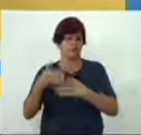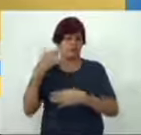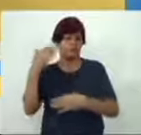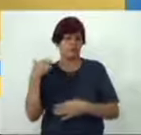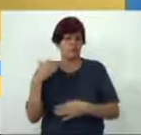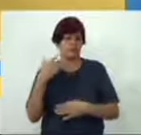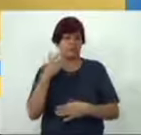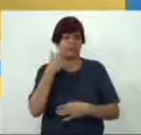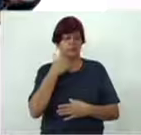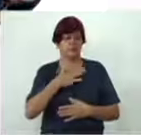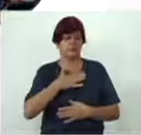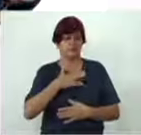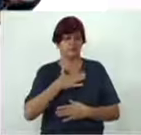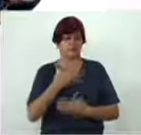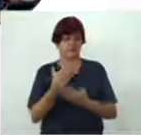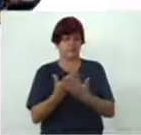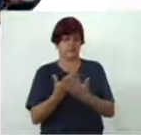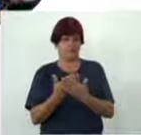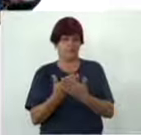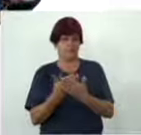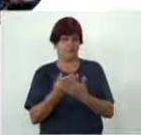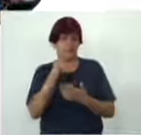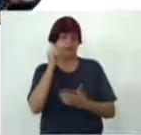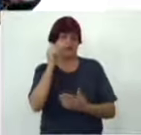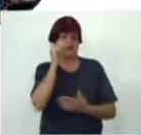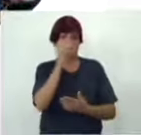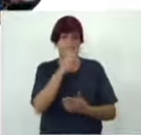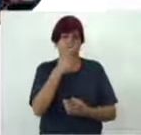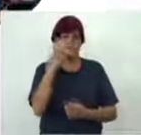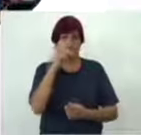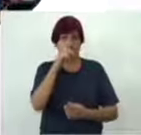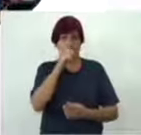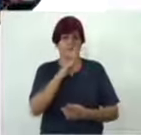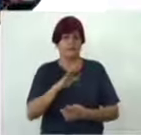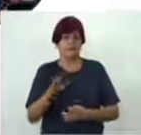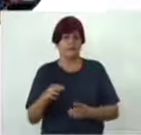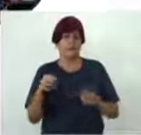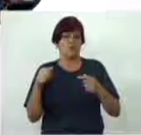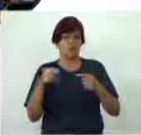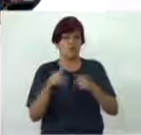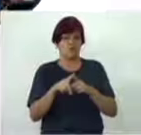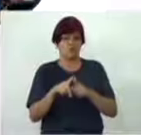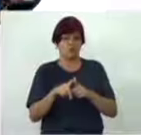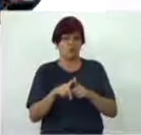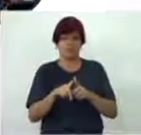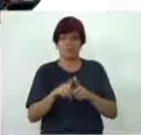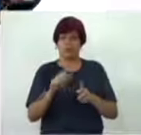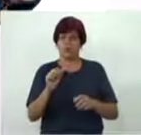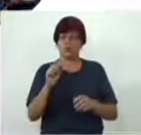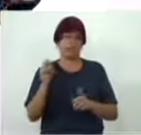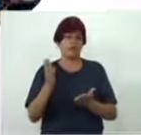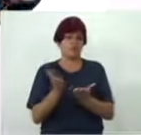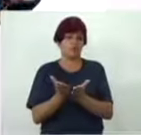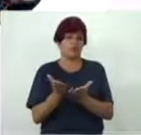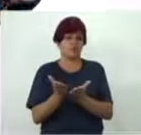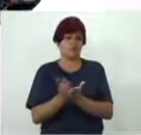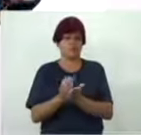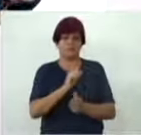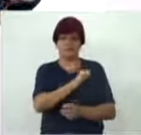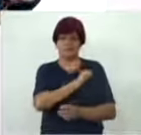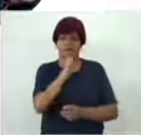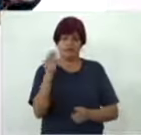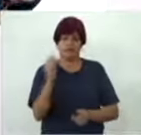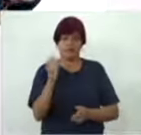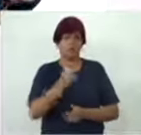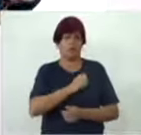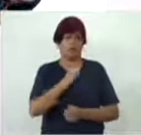ustedes tengan de frente el fin de la primera infancia, unido con el fin del perfil del egresado para el cual ustedes se están